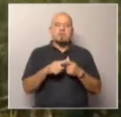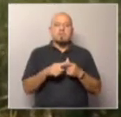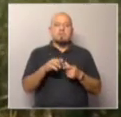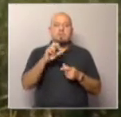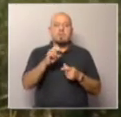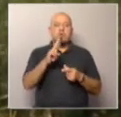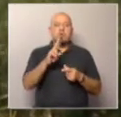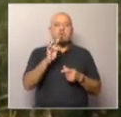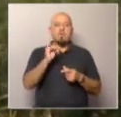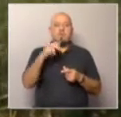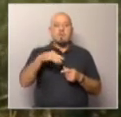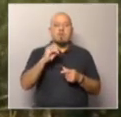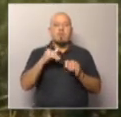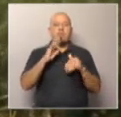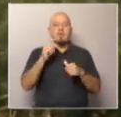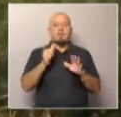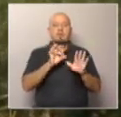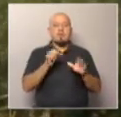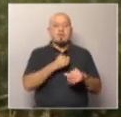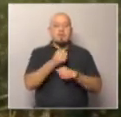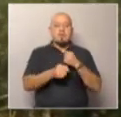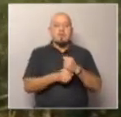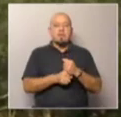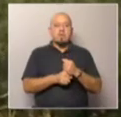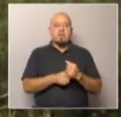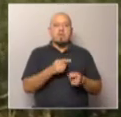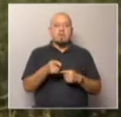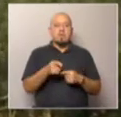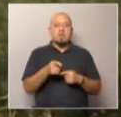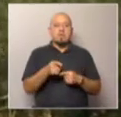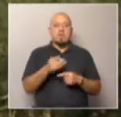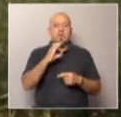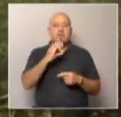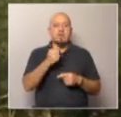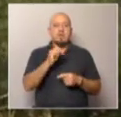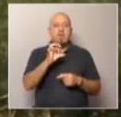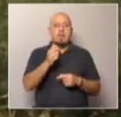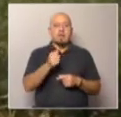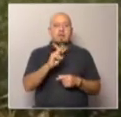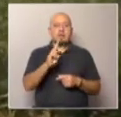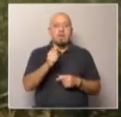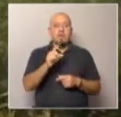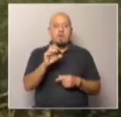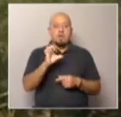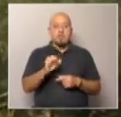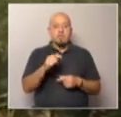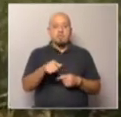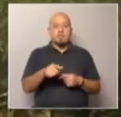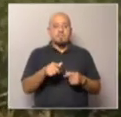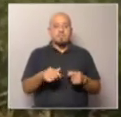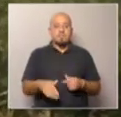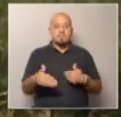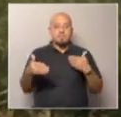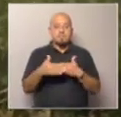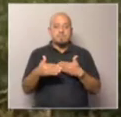Rufino González, hace más de 60 años que vive allí en la mitad de unidad Casavalle, pegadito a la cancha Parque